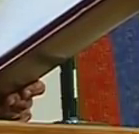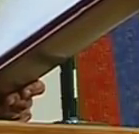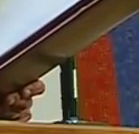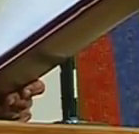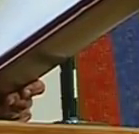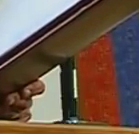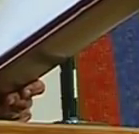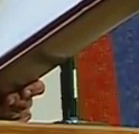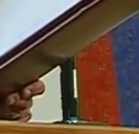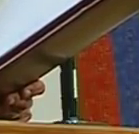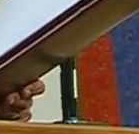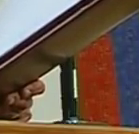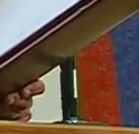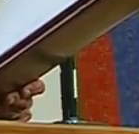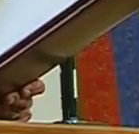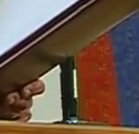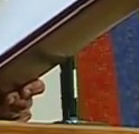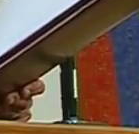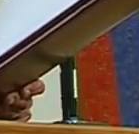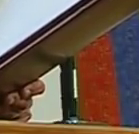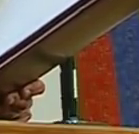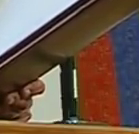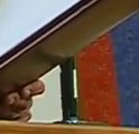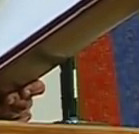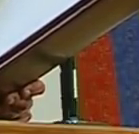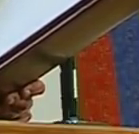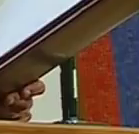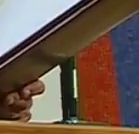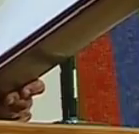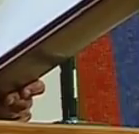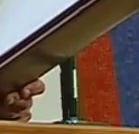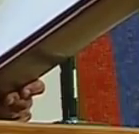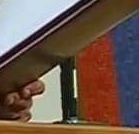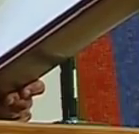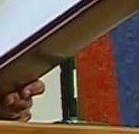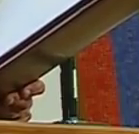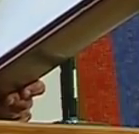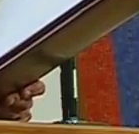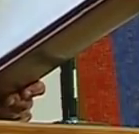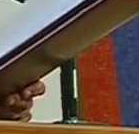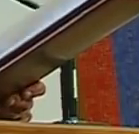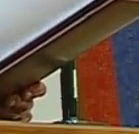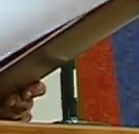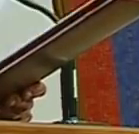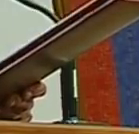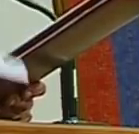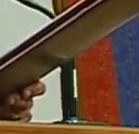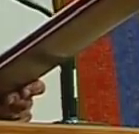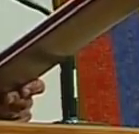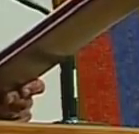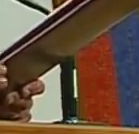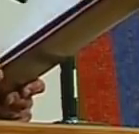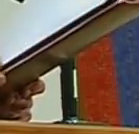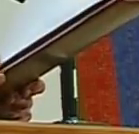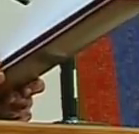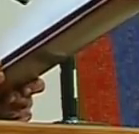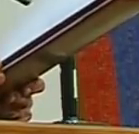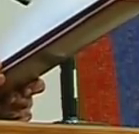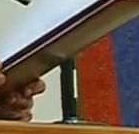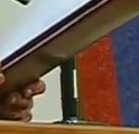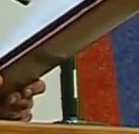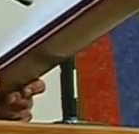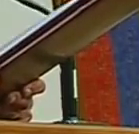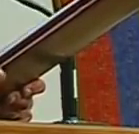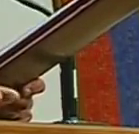los precios de la cadena de producción o importación, distribución, comercialización y prestación de servicios de acuerdo a su importancia económica y su